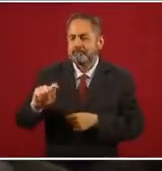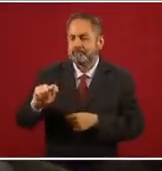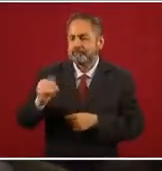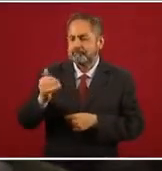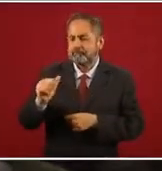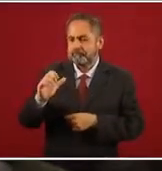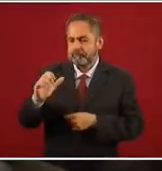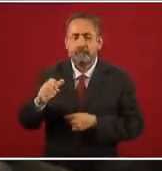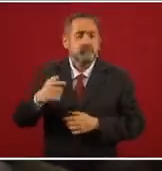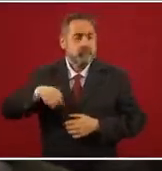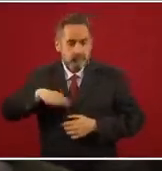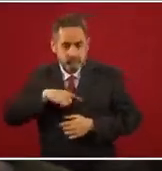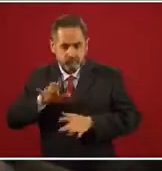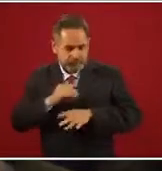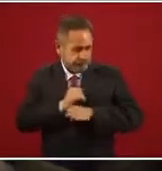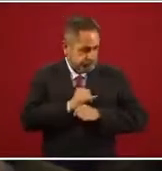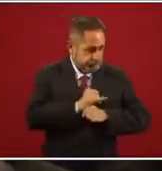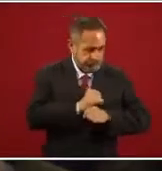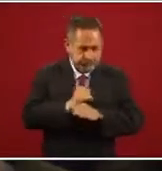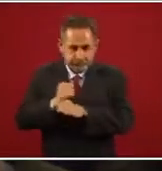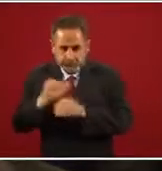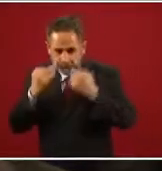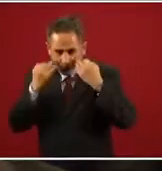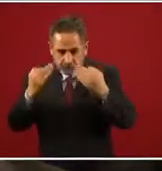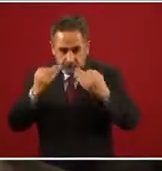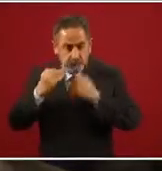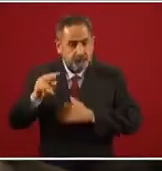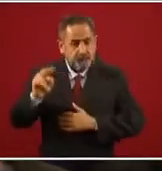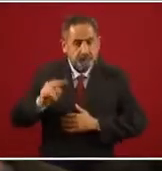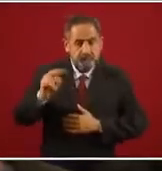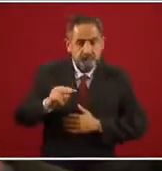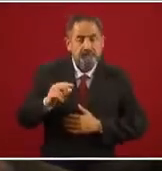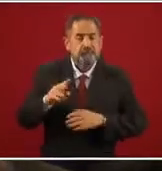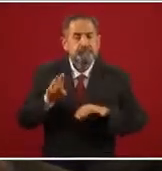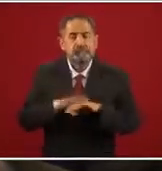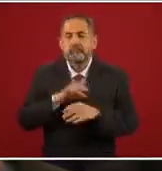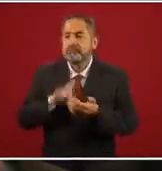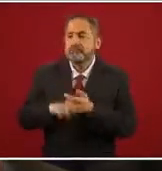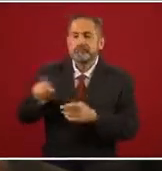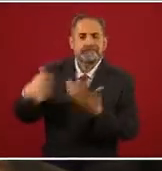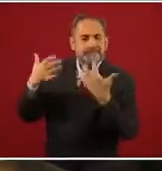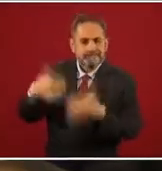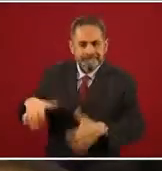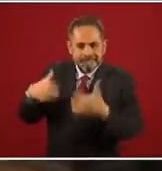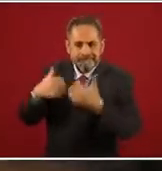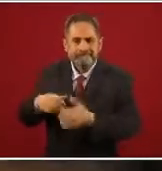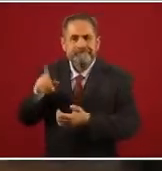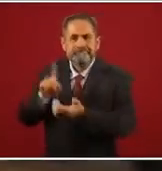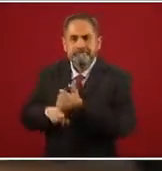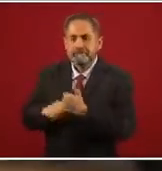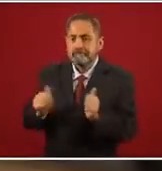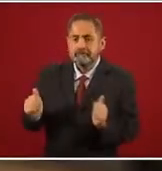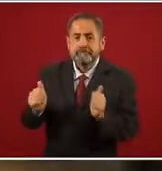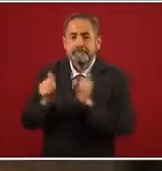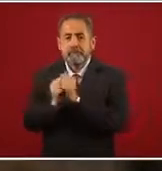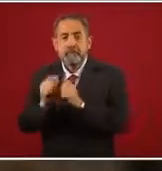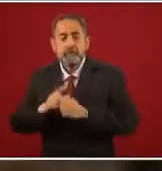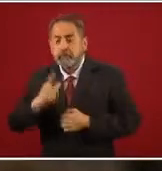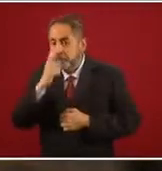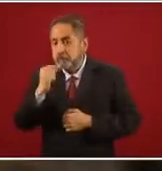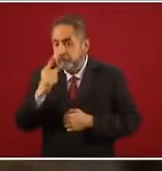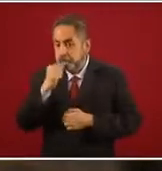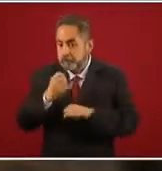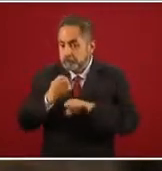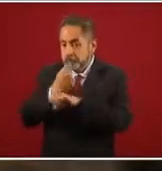dado seguimiento, ha visto cómo las maquinarias, los ingenieros van acompañados de policía estatal